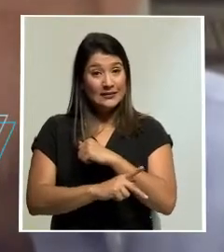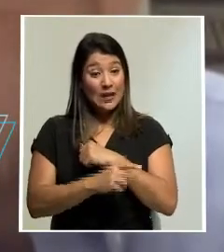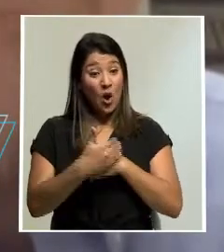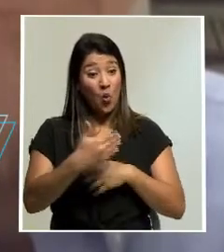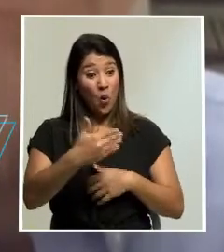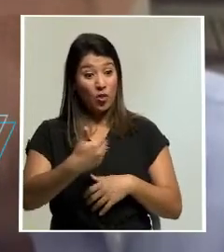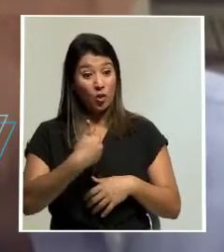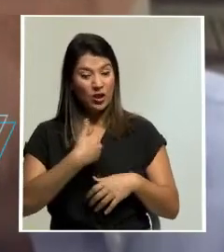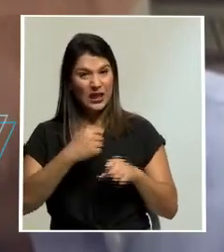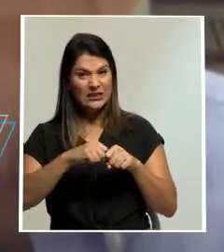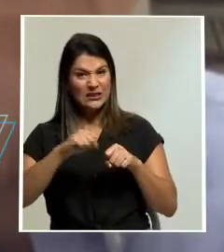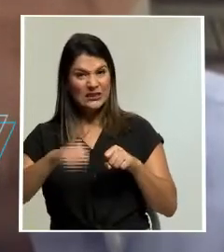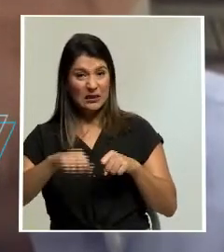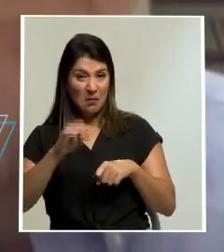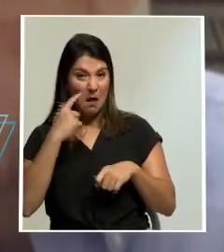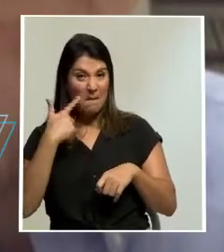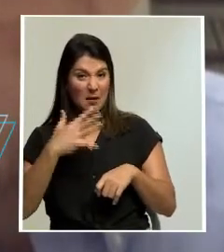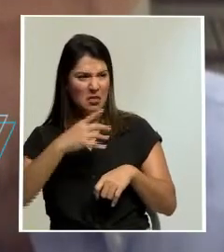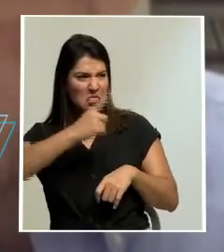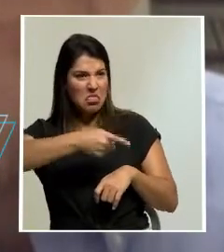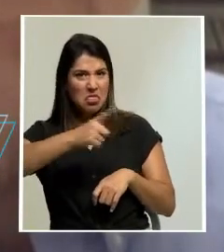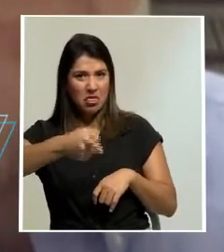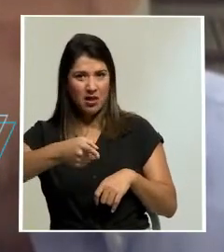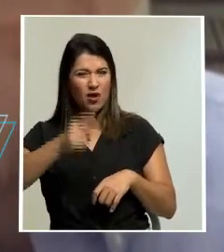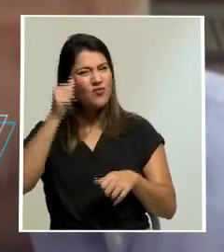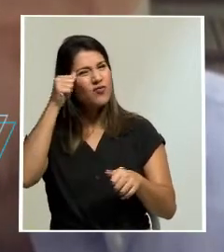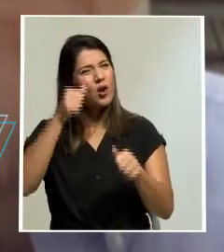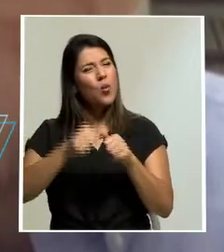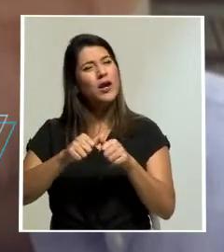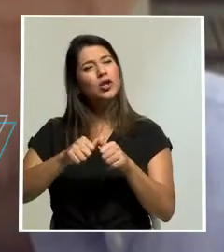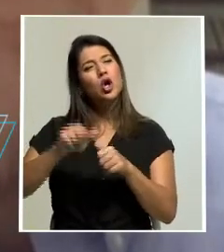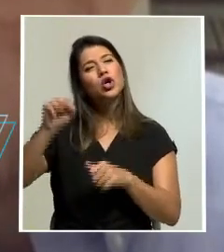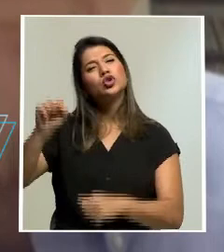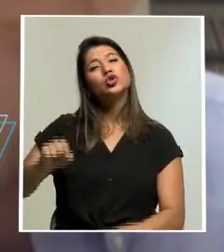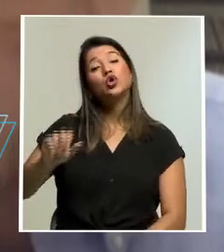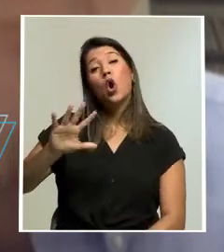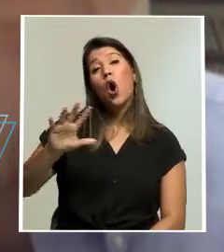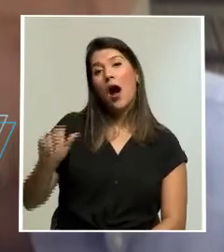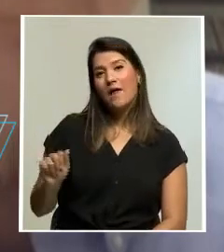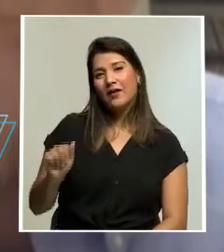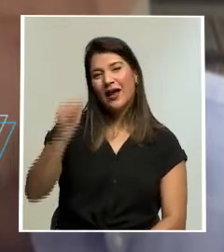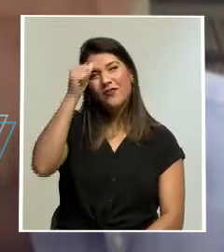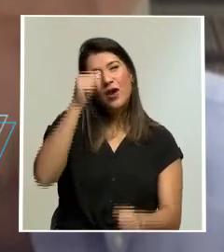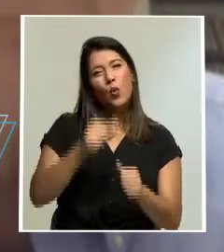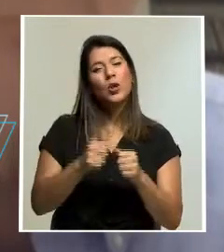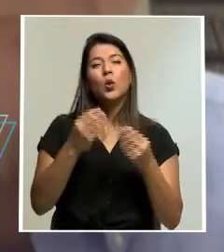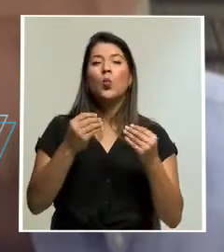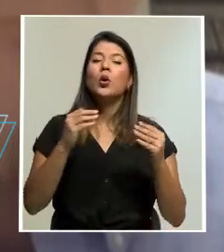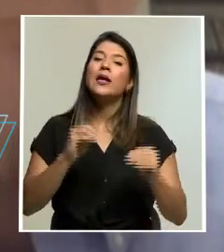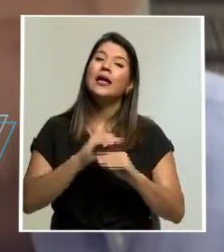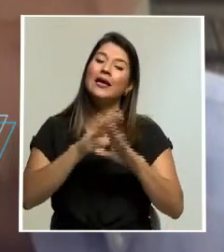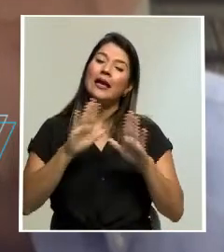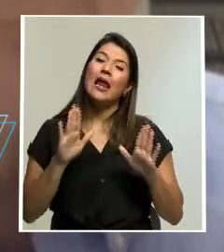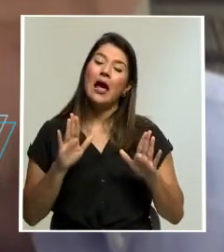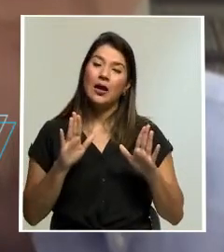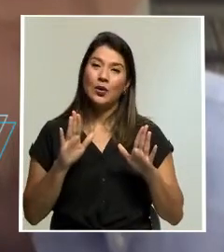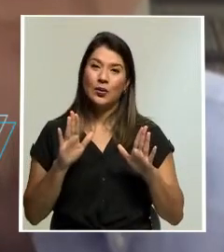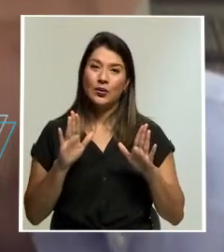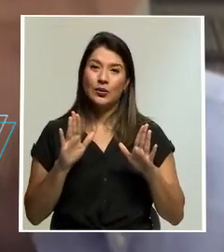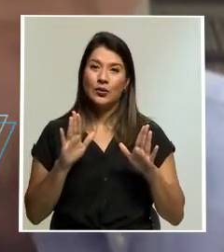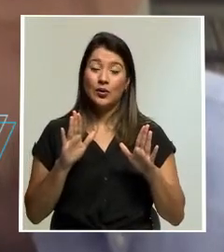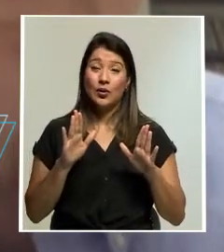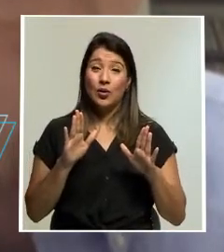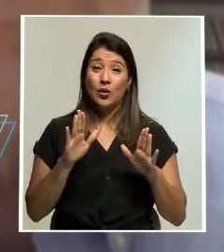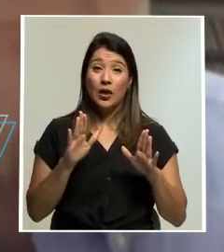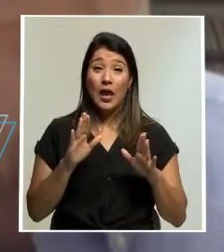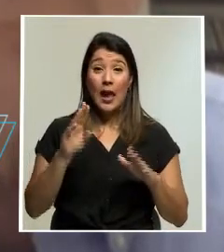regímenes similares, recuerdo el apartheid de Sudáfrica y recuerdo con mucha claridad la voz